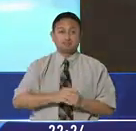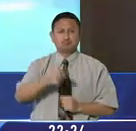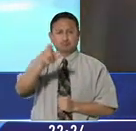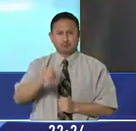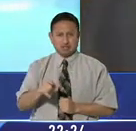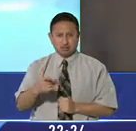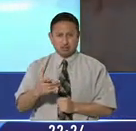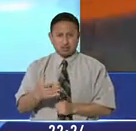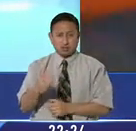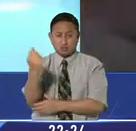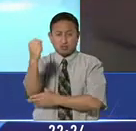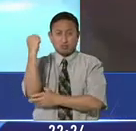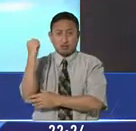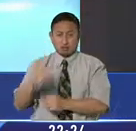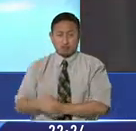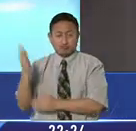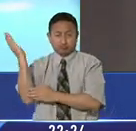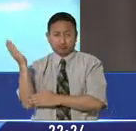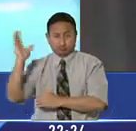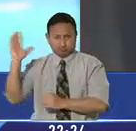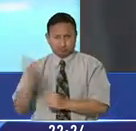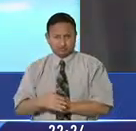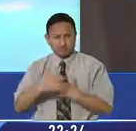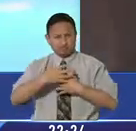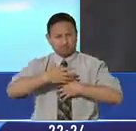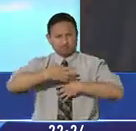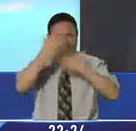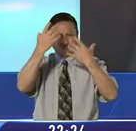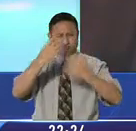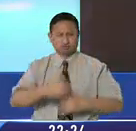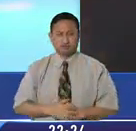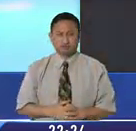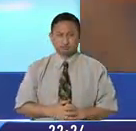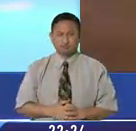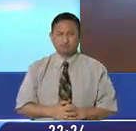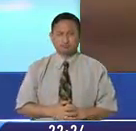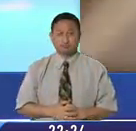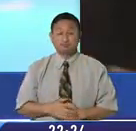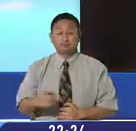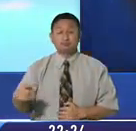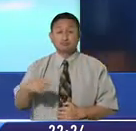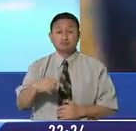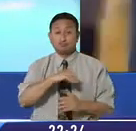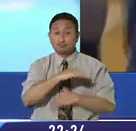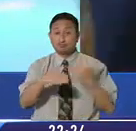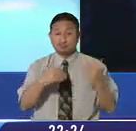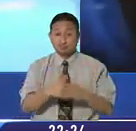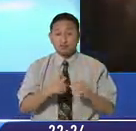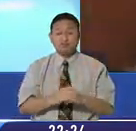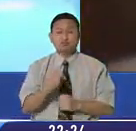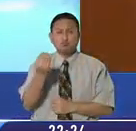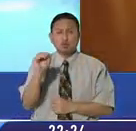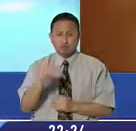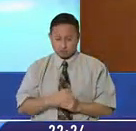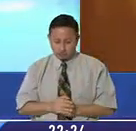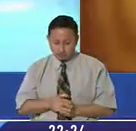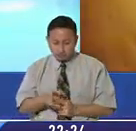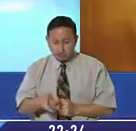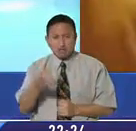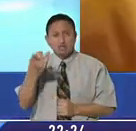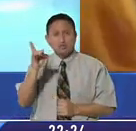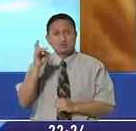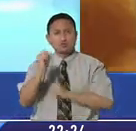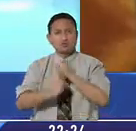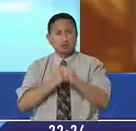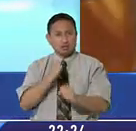portando palos y machetes entre sus manos. ¡Dale, palo! En medio de todos, un muchacho de apenas 18 años